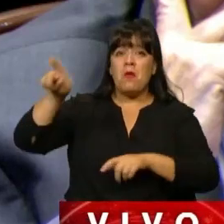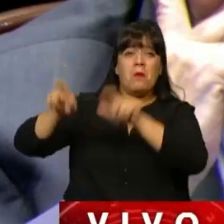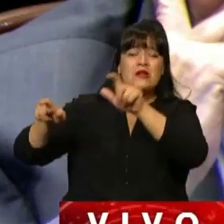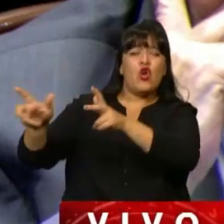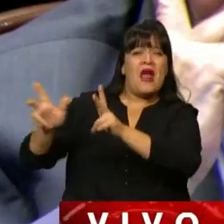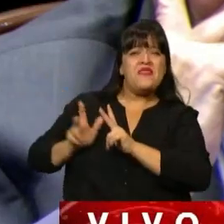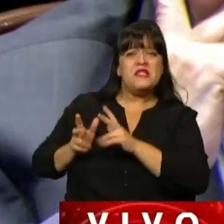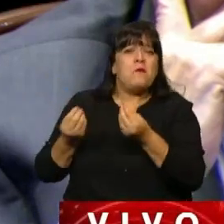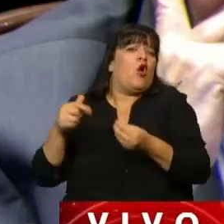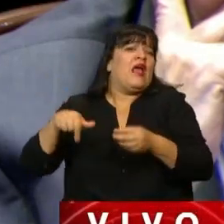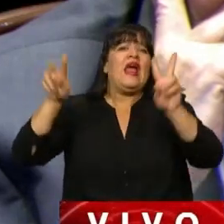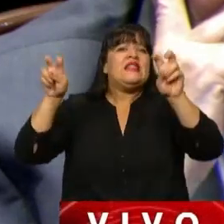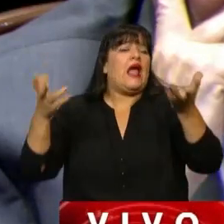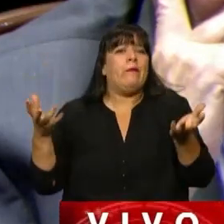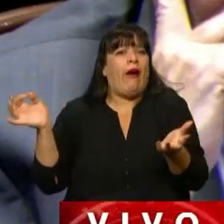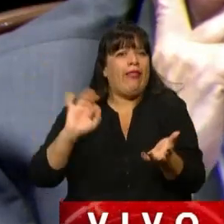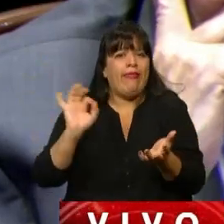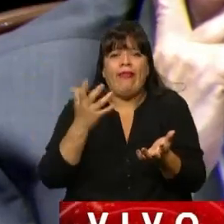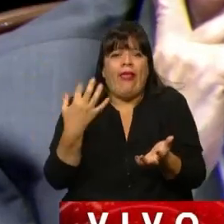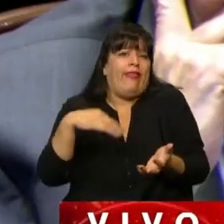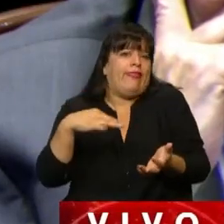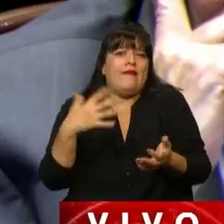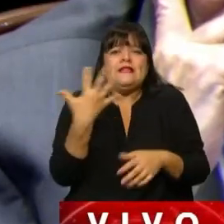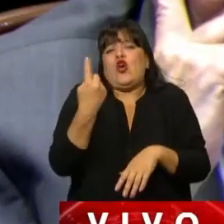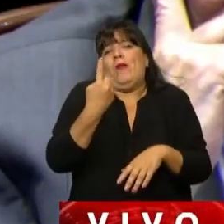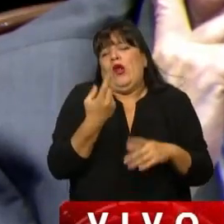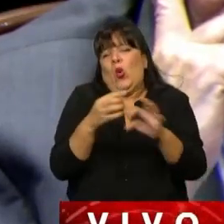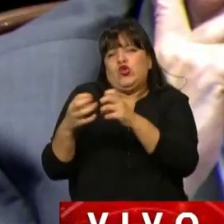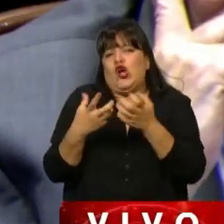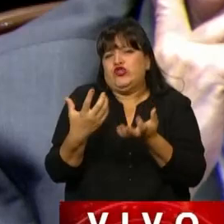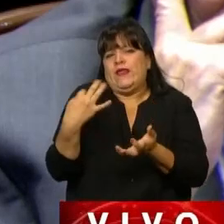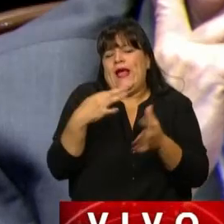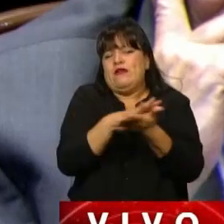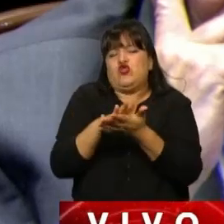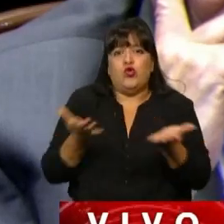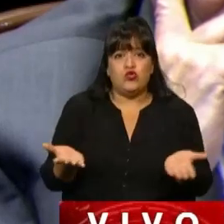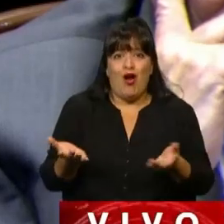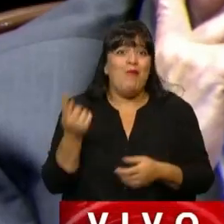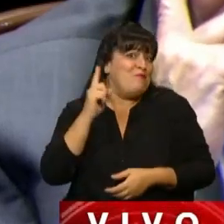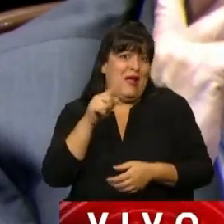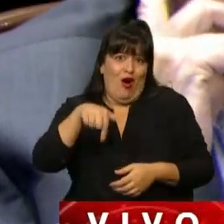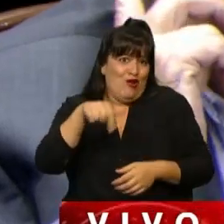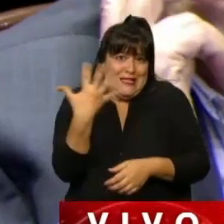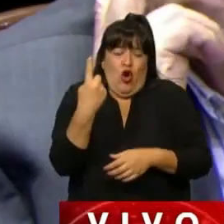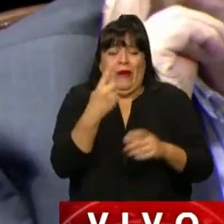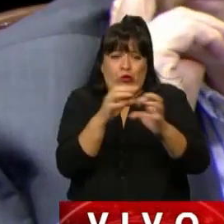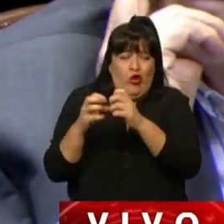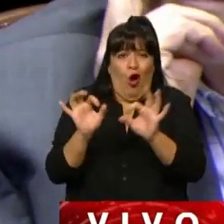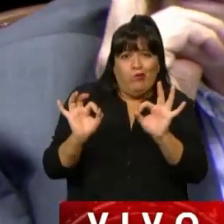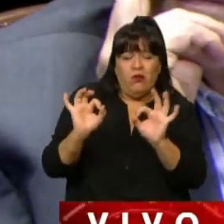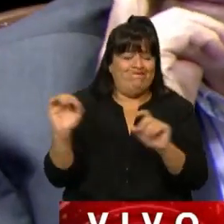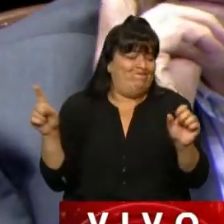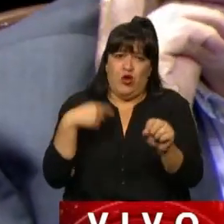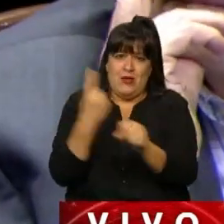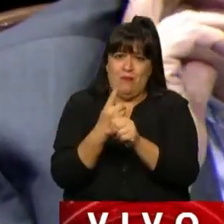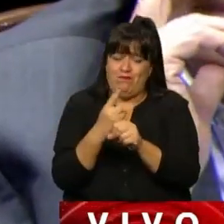¿y por qué este tema no se arregla en 5 minutos? No se arregla en 5 minutos porque hay una